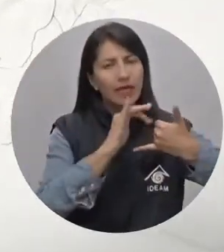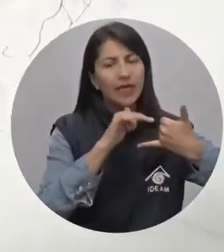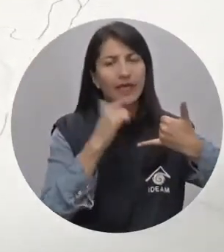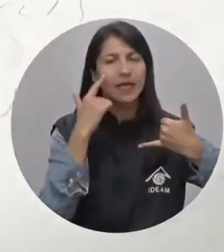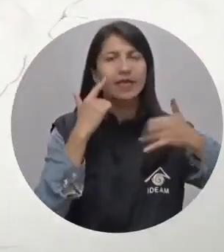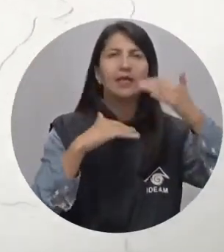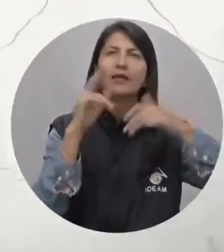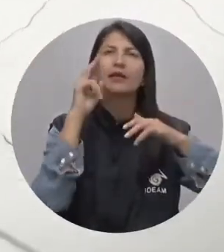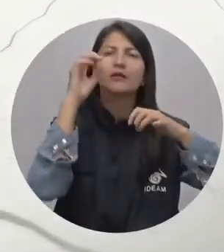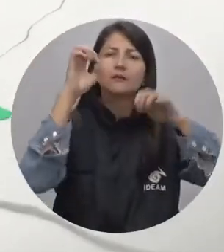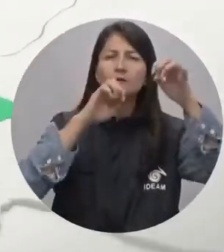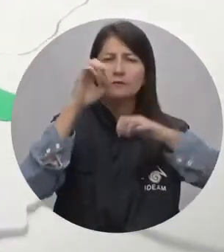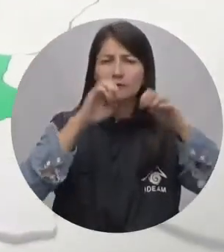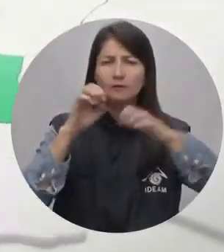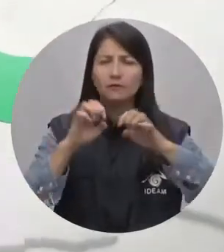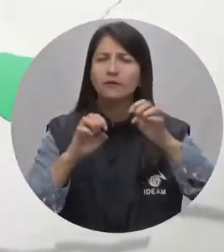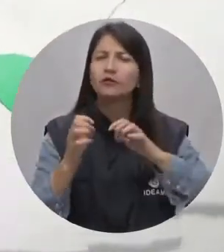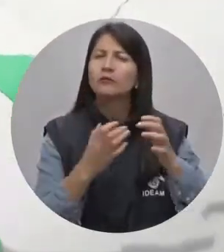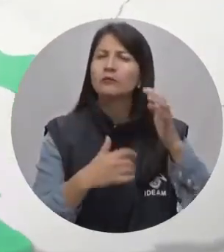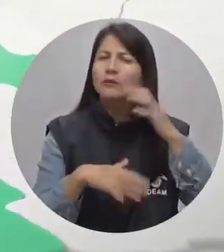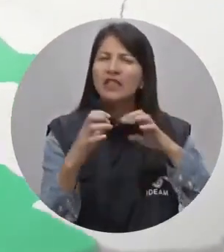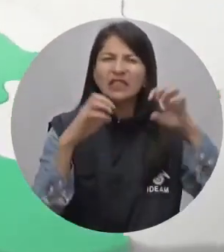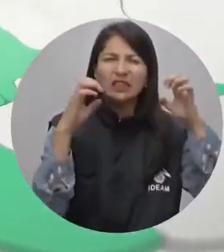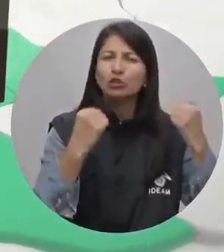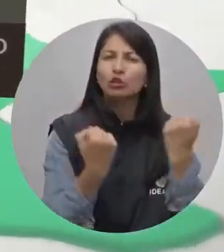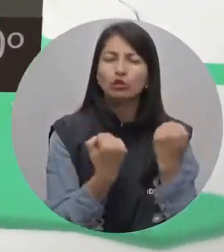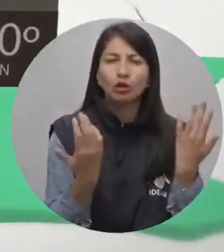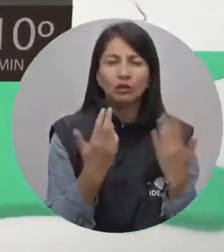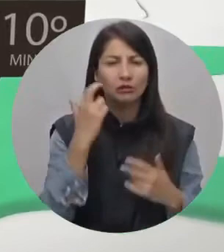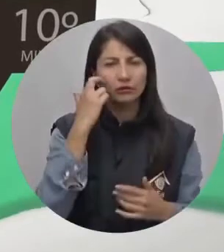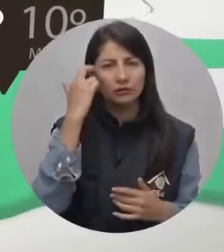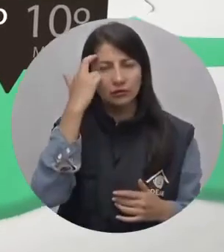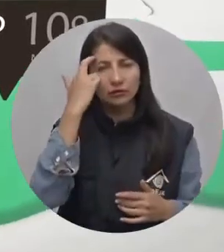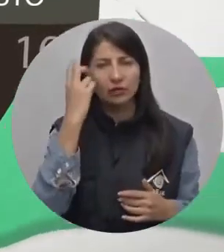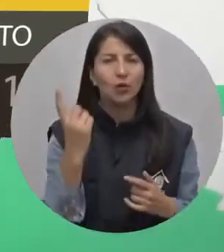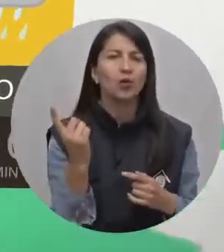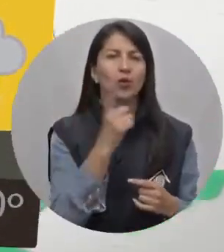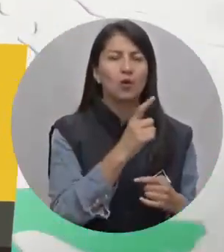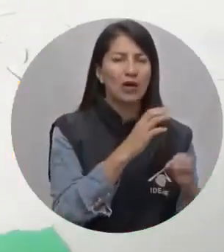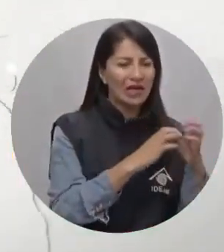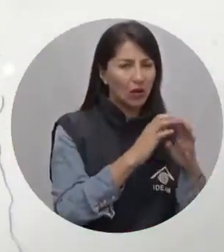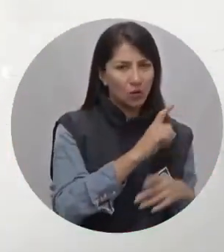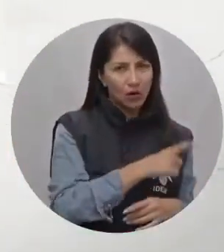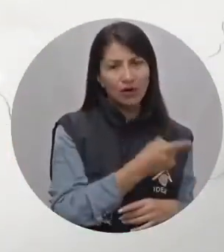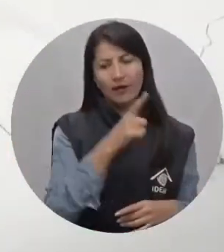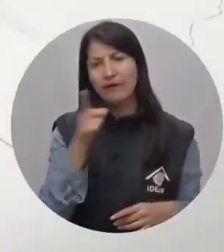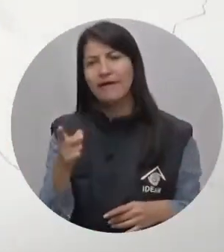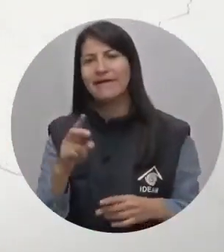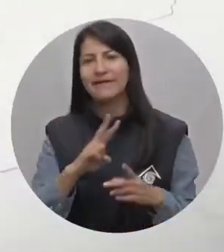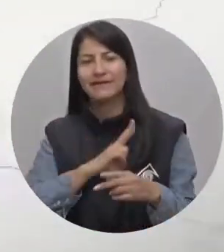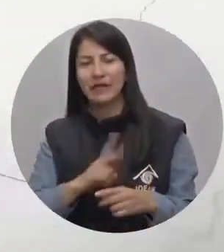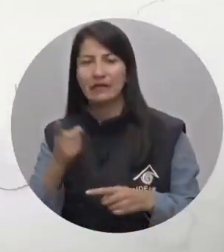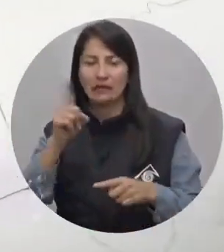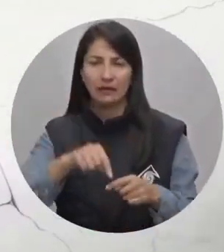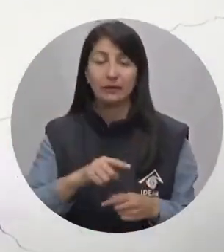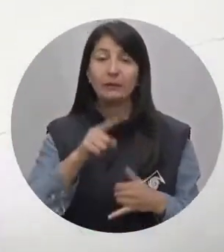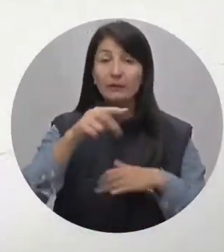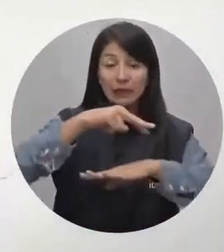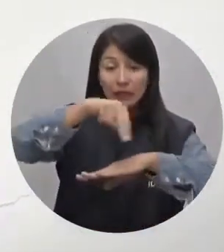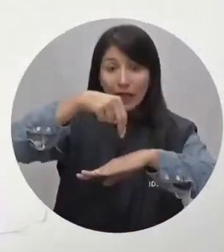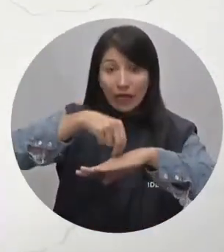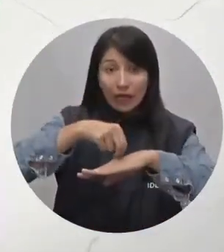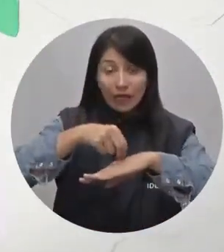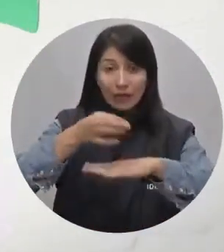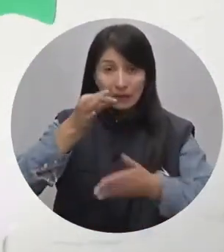Pacífico. Allí se esperan lluvias en los litorales de Nariño, Cauca y Valle, así como en el nororiente del Chocó. Para la región andina, el